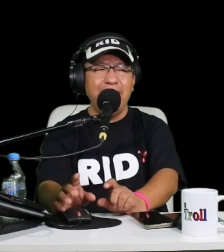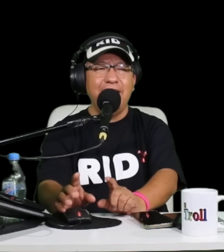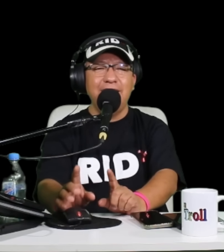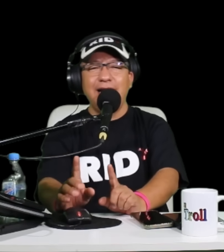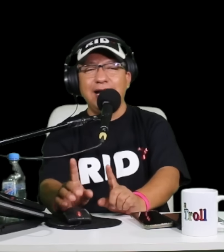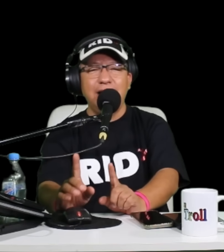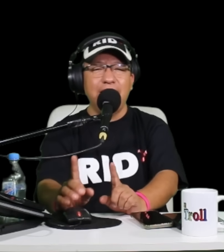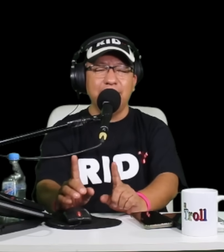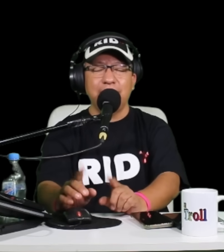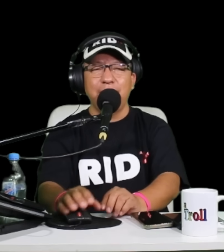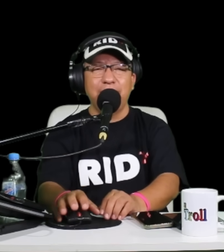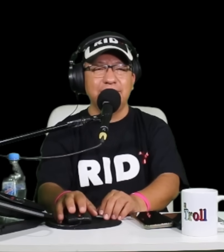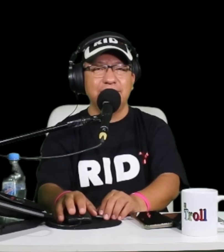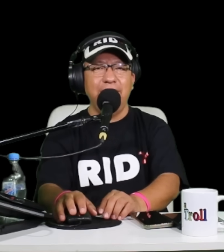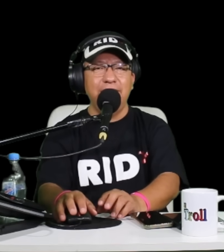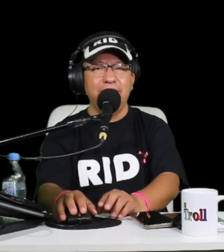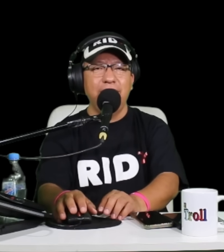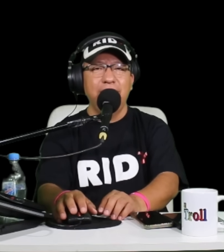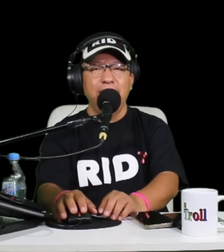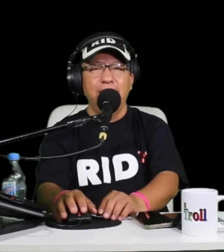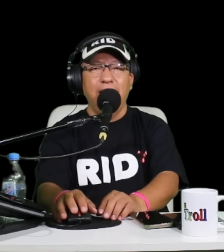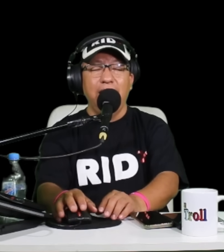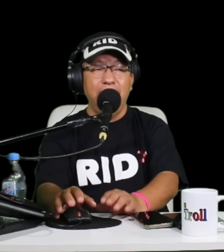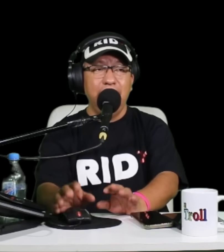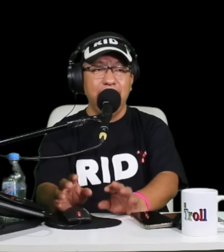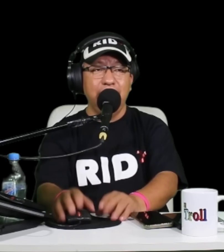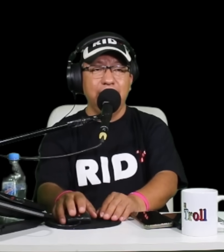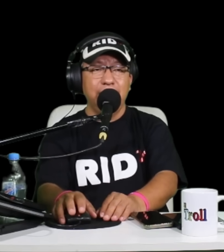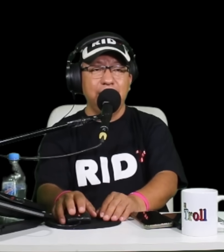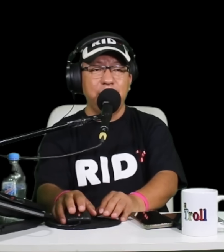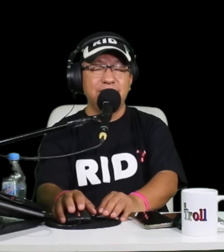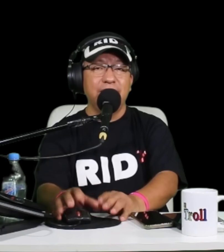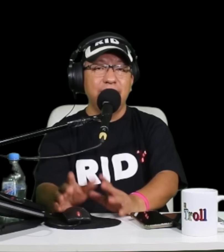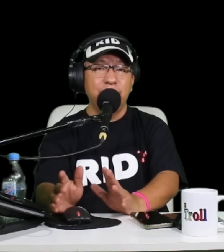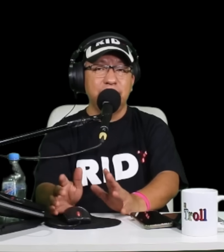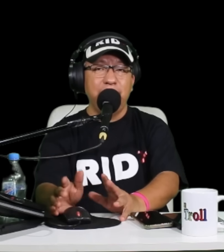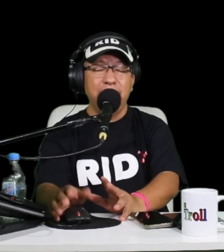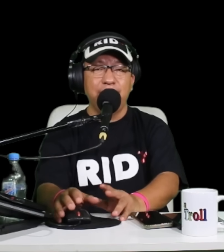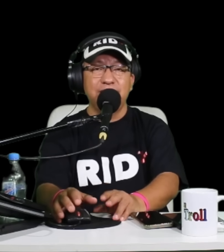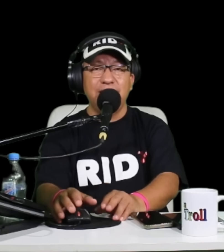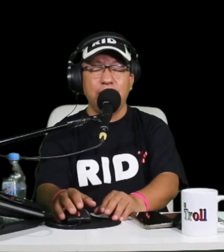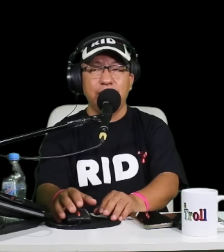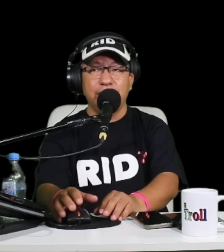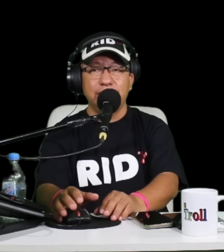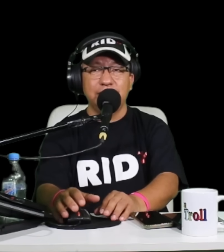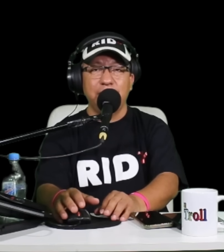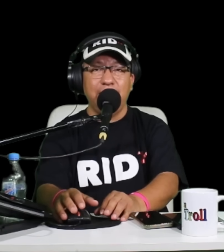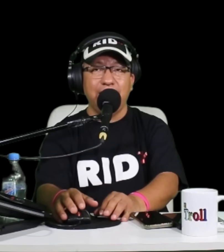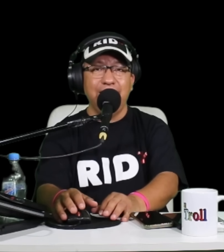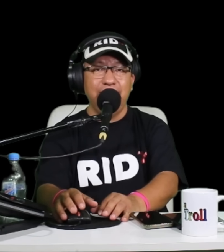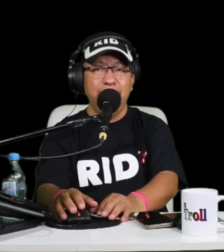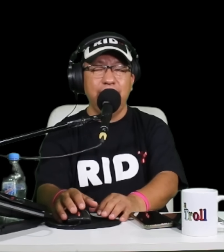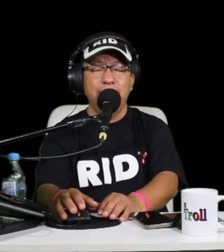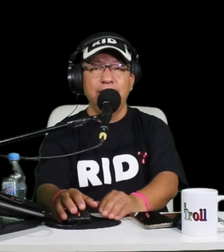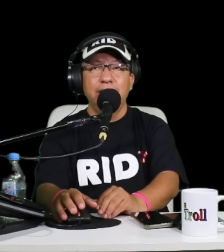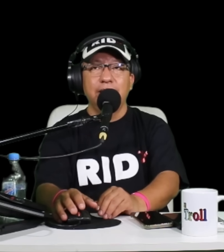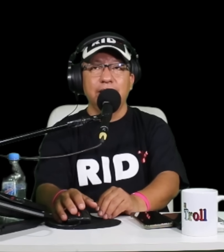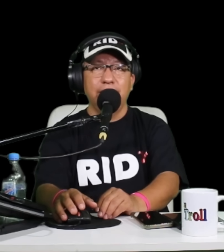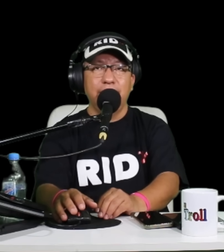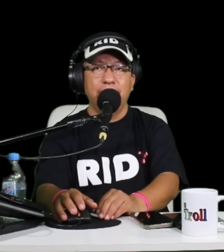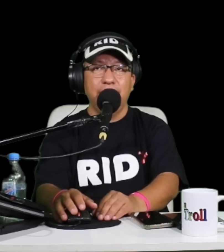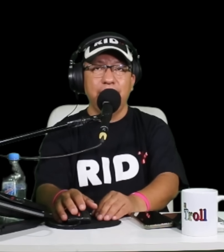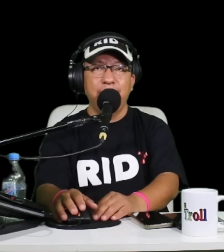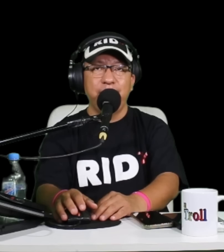Mariana nana también excelente al eh presidente municipal de Apizaco que se va a reelegir